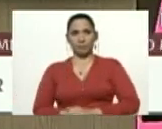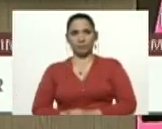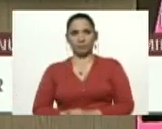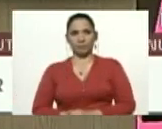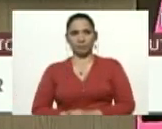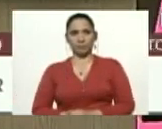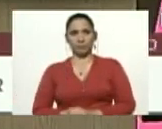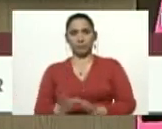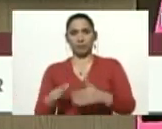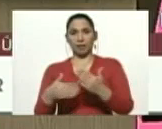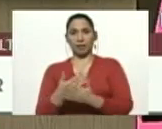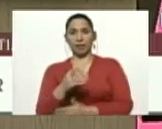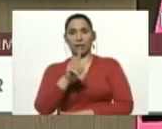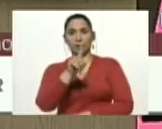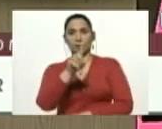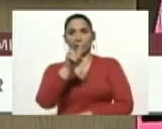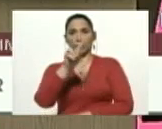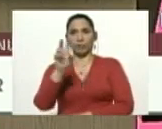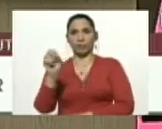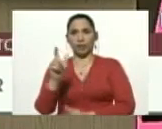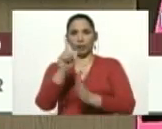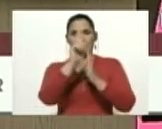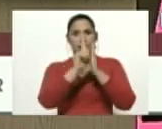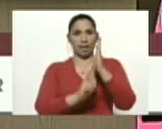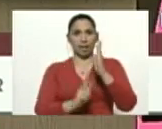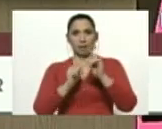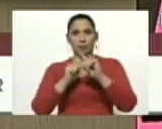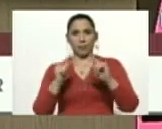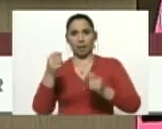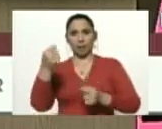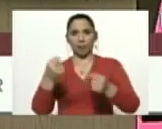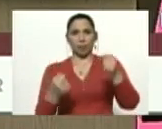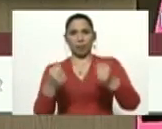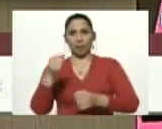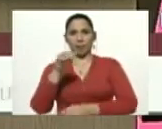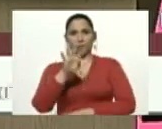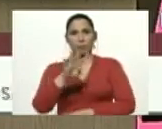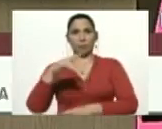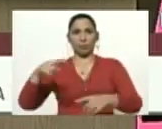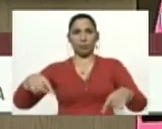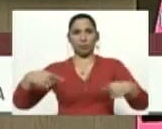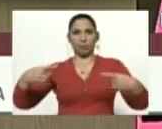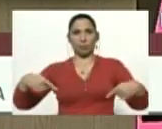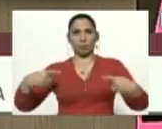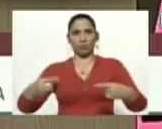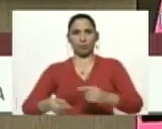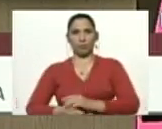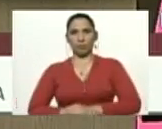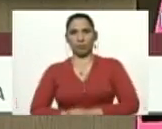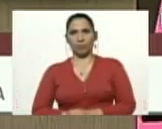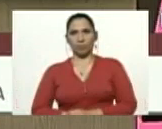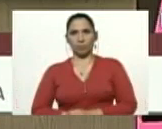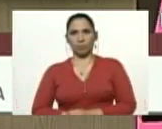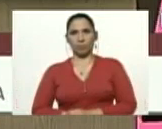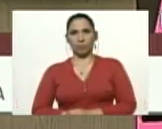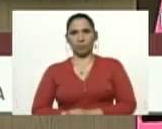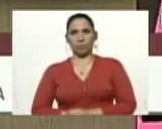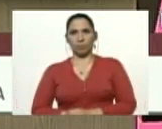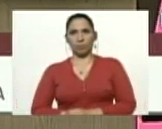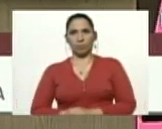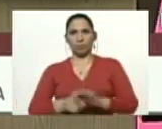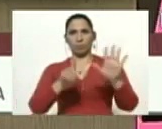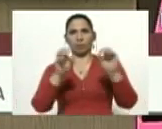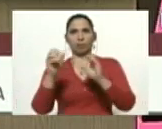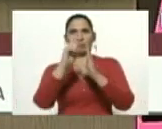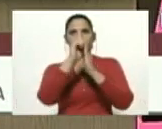¿verdad?, hasta 120 litros para carros de 4 ruedas y 60